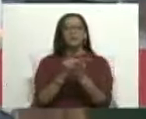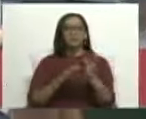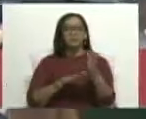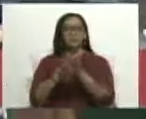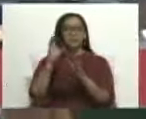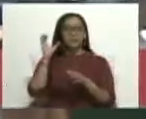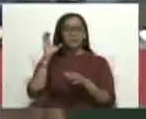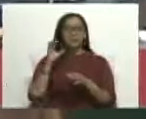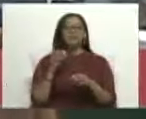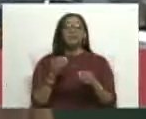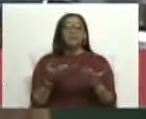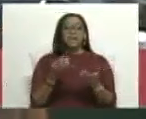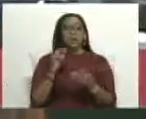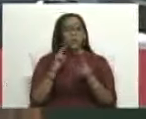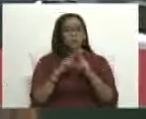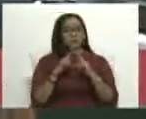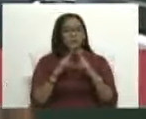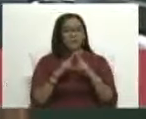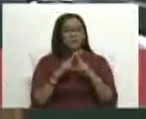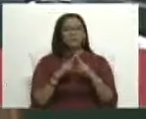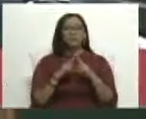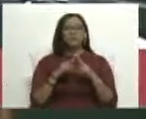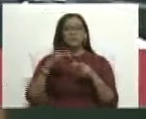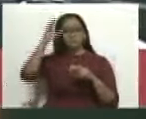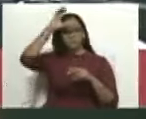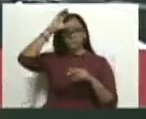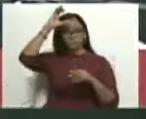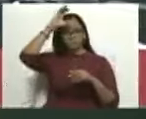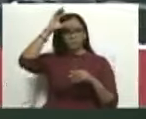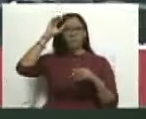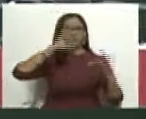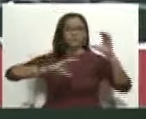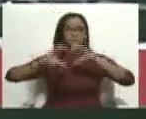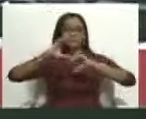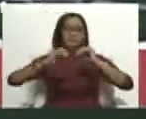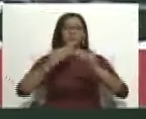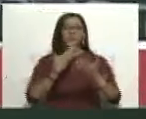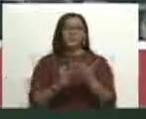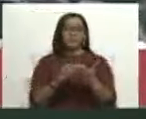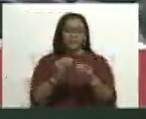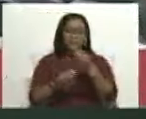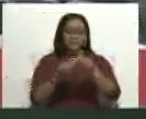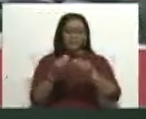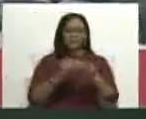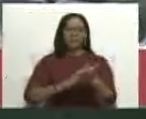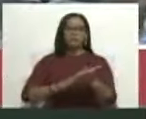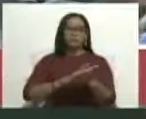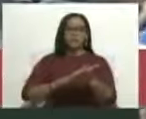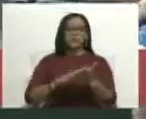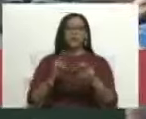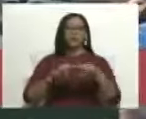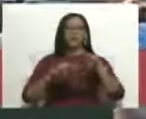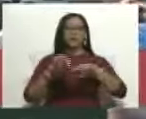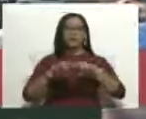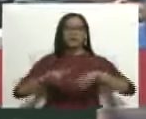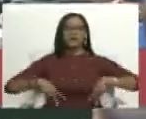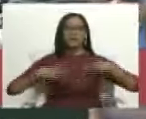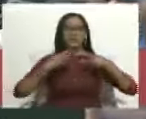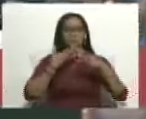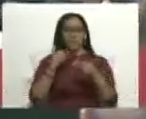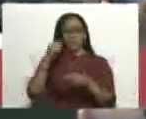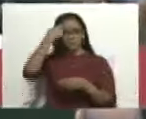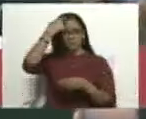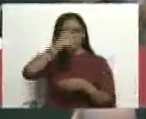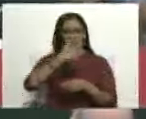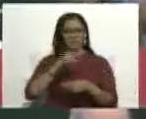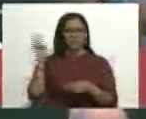expresaba que el conocimiento científico permite generar soluciones y construir una vida mejor para el pueblo de Venezuela. Lo decía